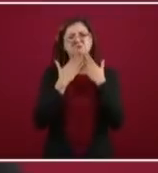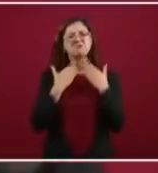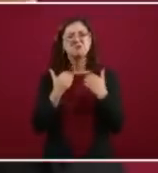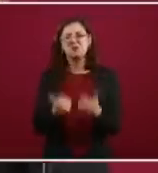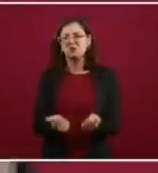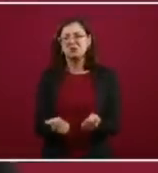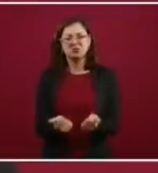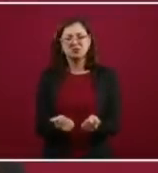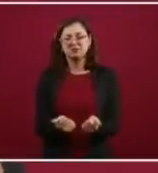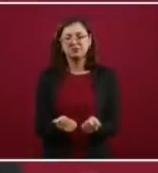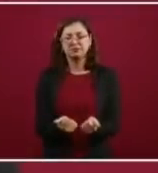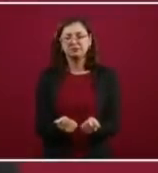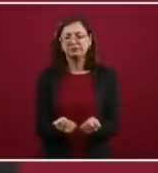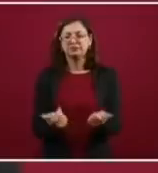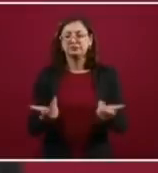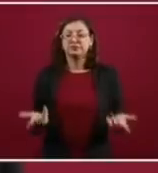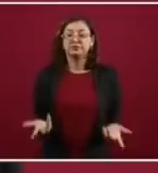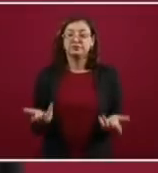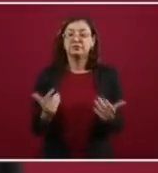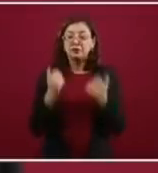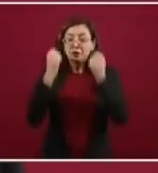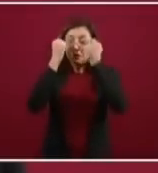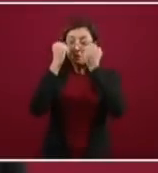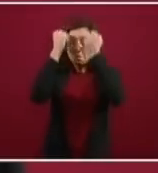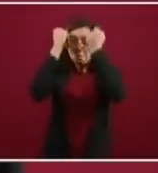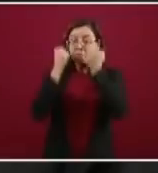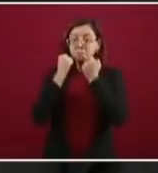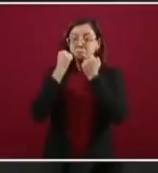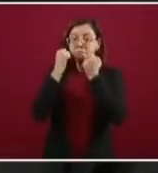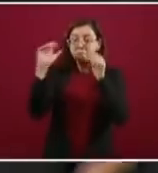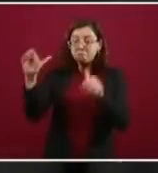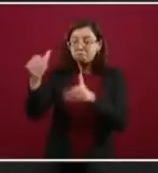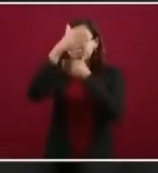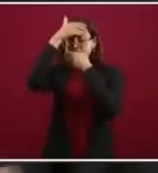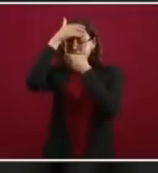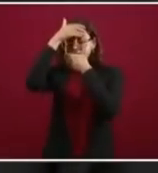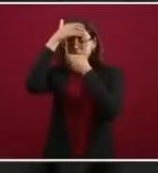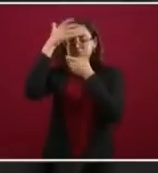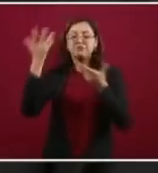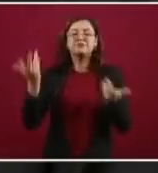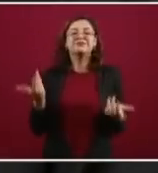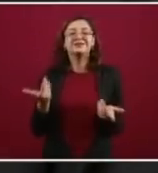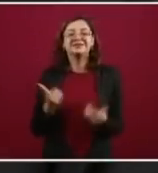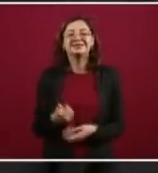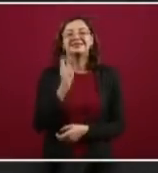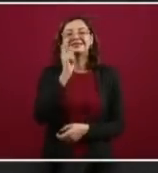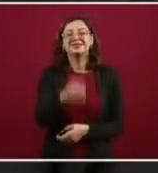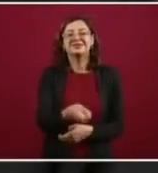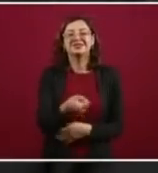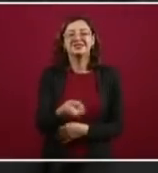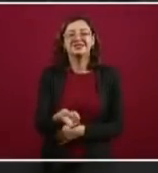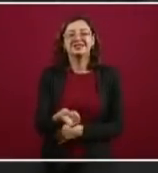Ya cuando se tapan la cara y no hay